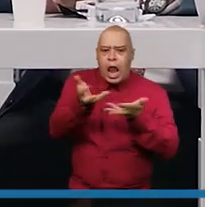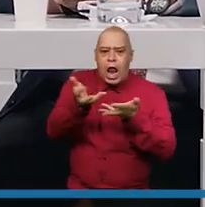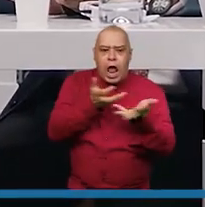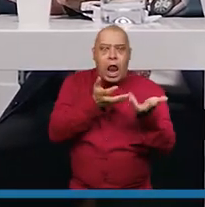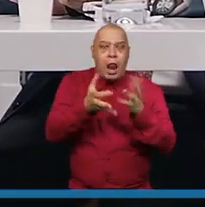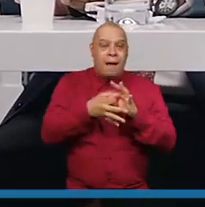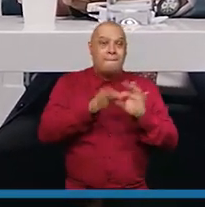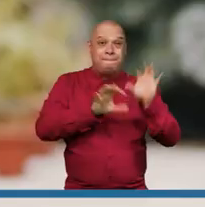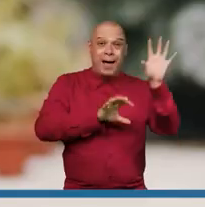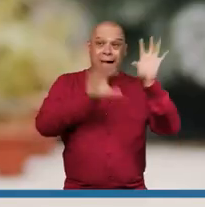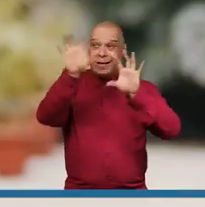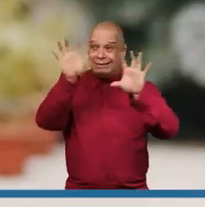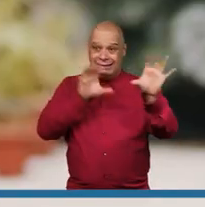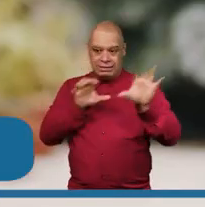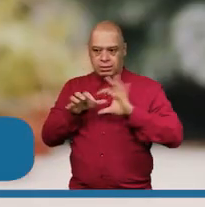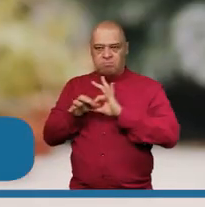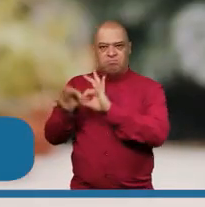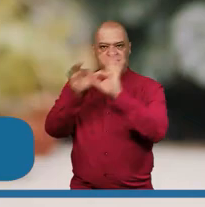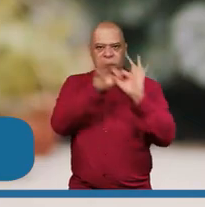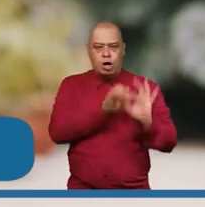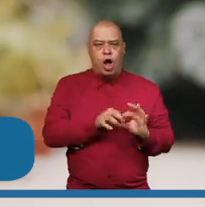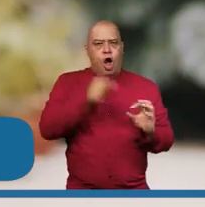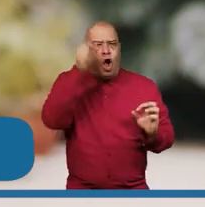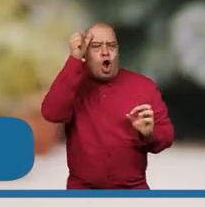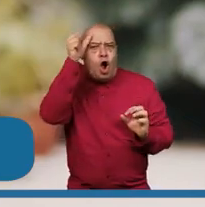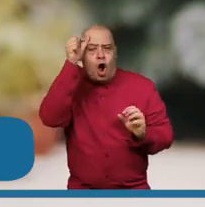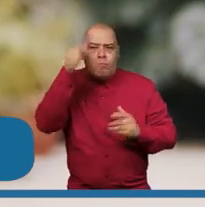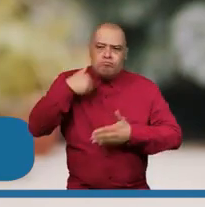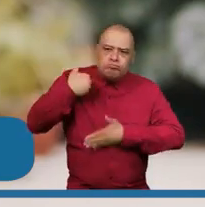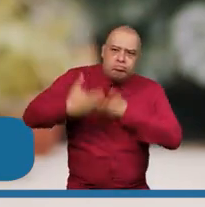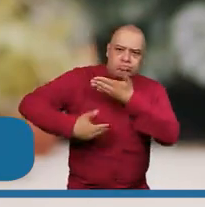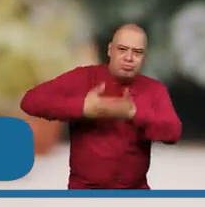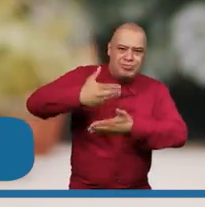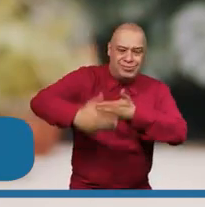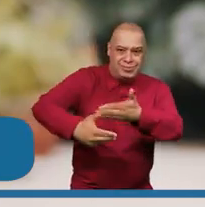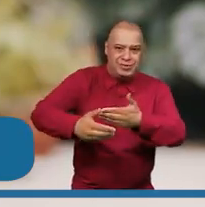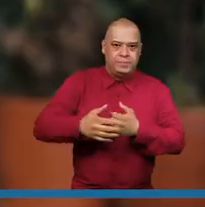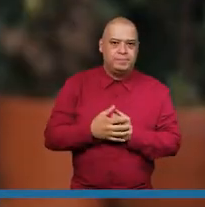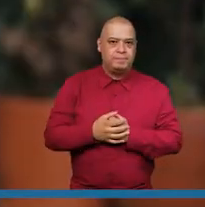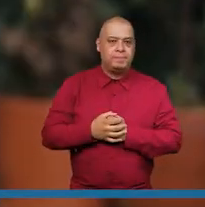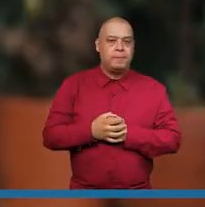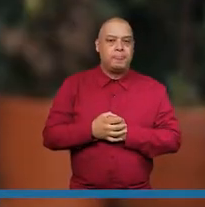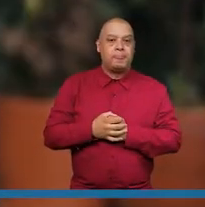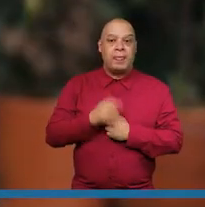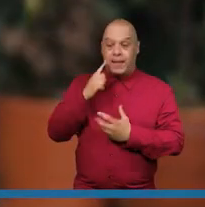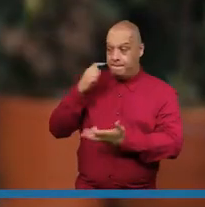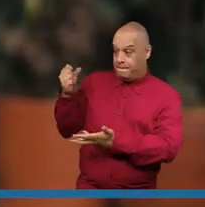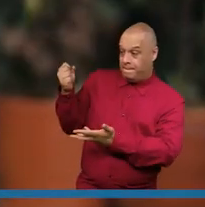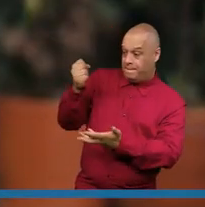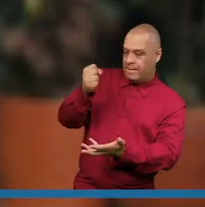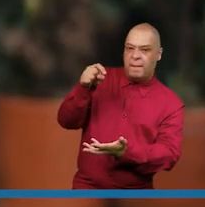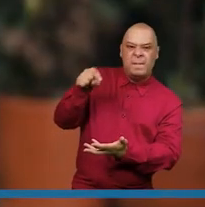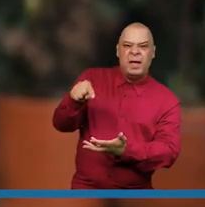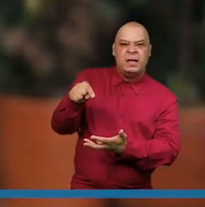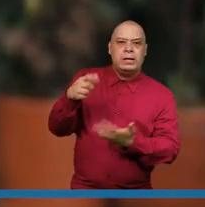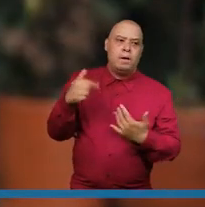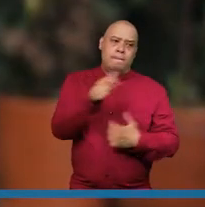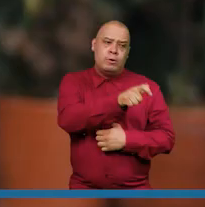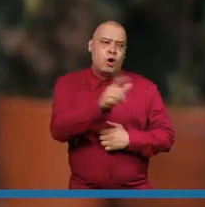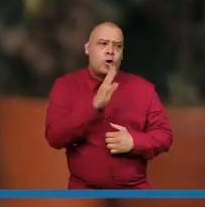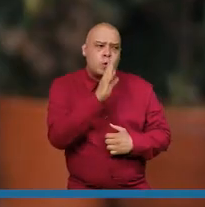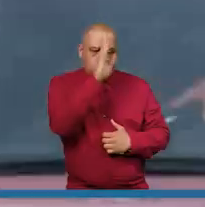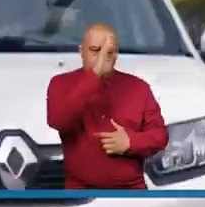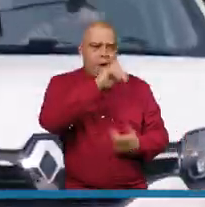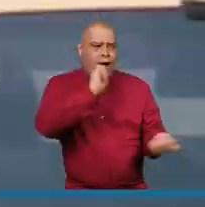estamos haciendo convivencias y colaboraciones con otros países para entendernos. Y eso quiere decir al final